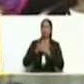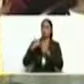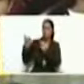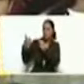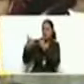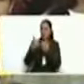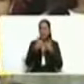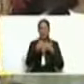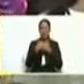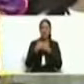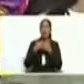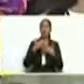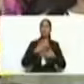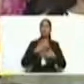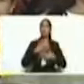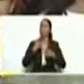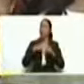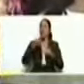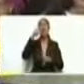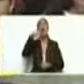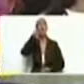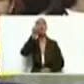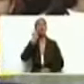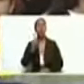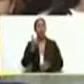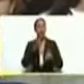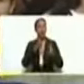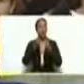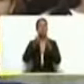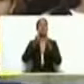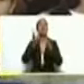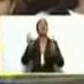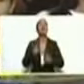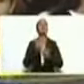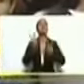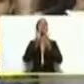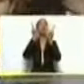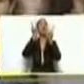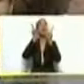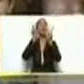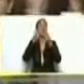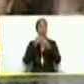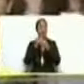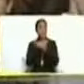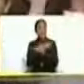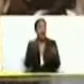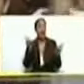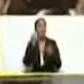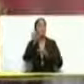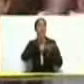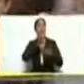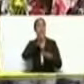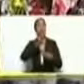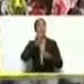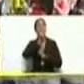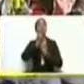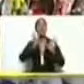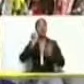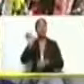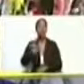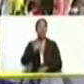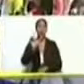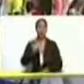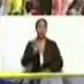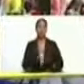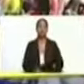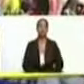presidencia es una postura mucho más crítica del, ¿cómo vas a decir? Es una dictadura. El régimen de Maduro es netamente una dictadura. Todo